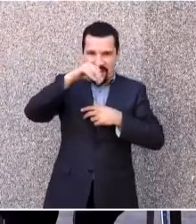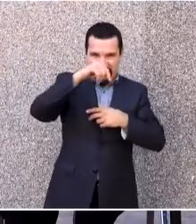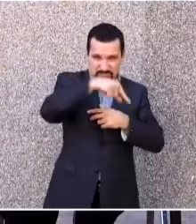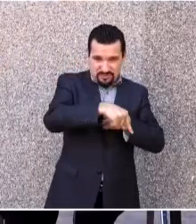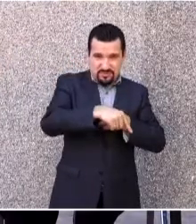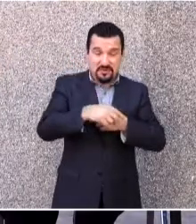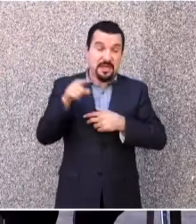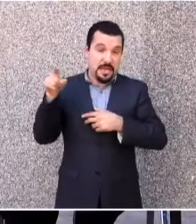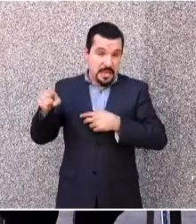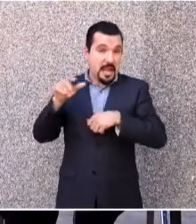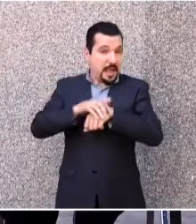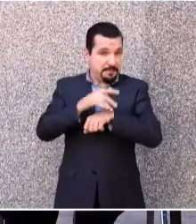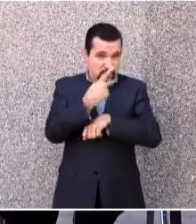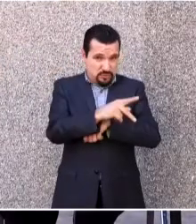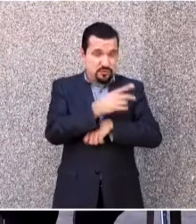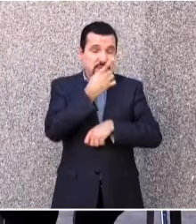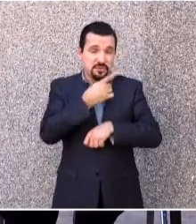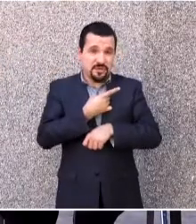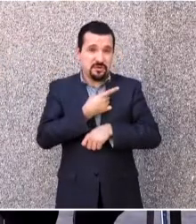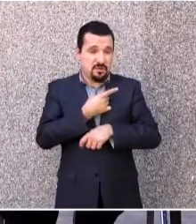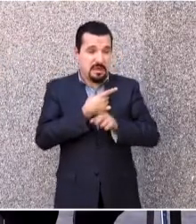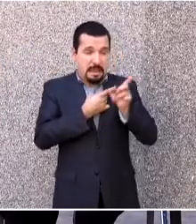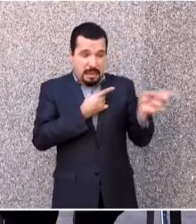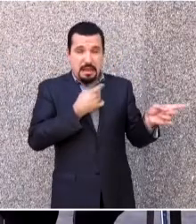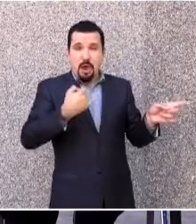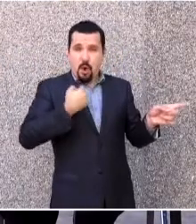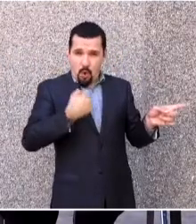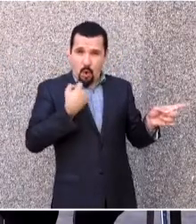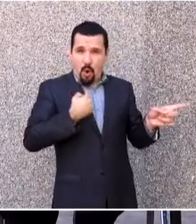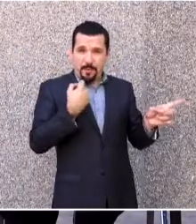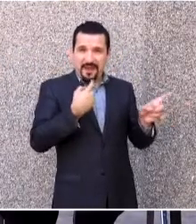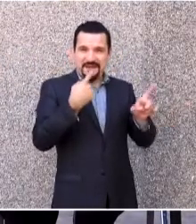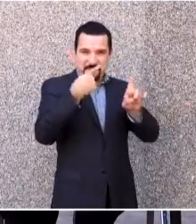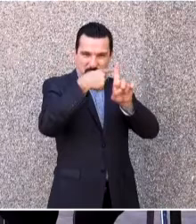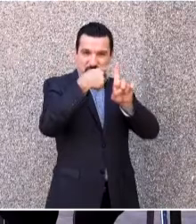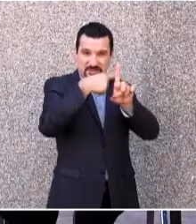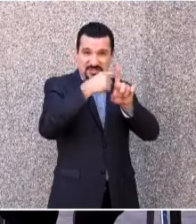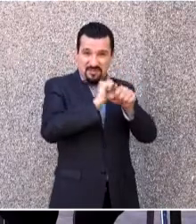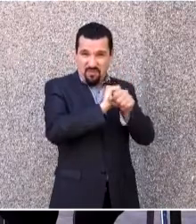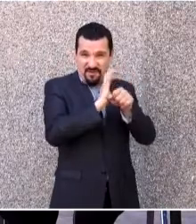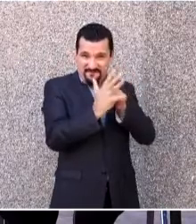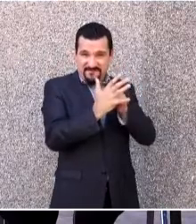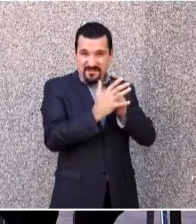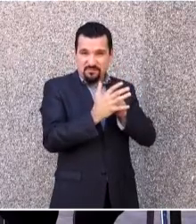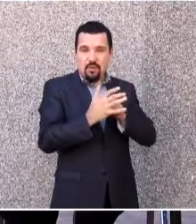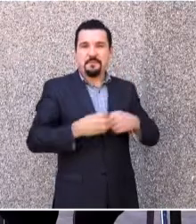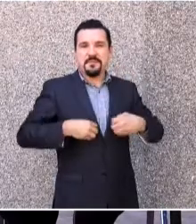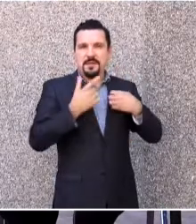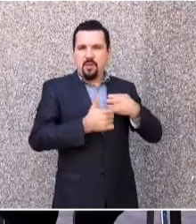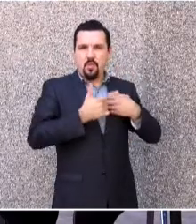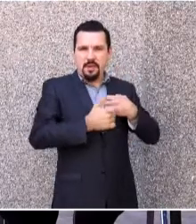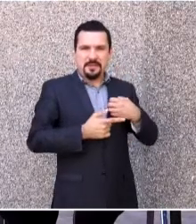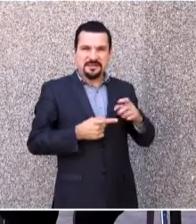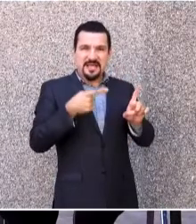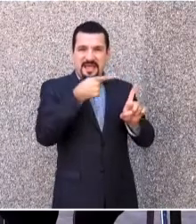el joven que resultó positivo a COVID, el joven de Guaymas, venía